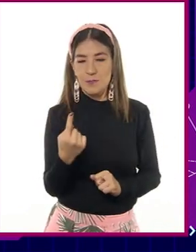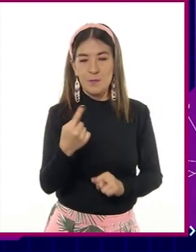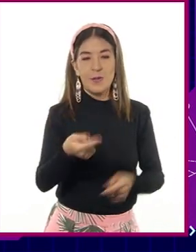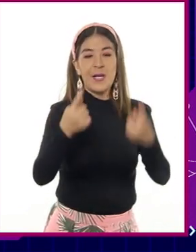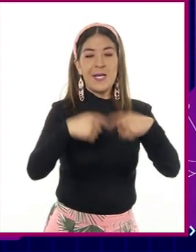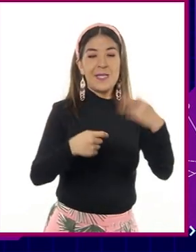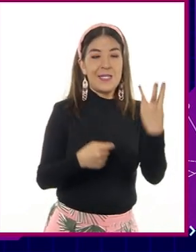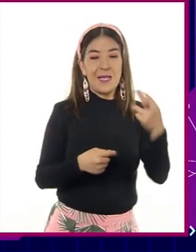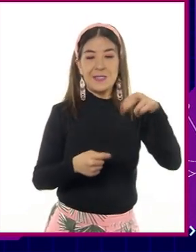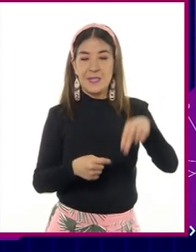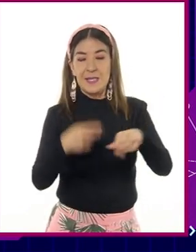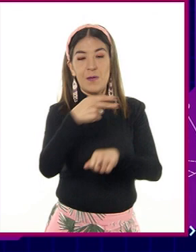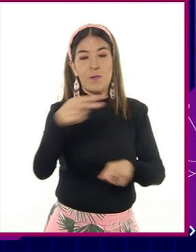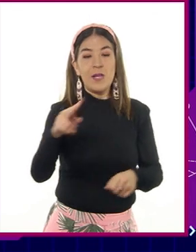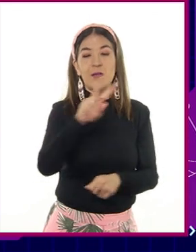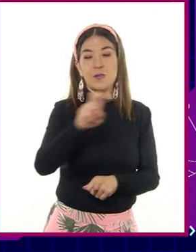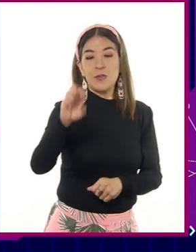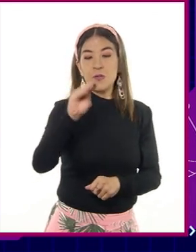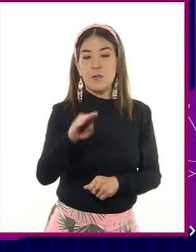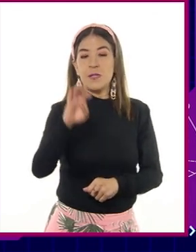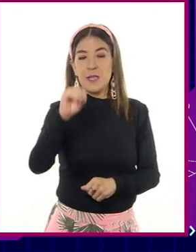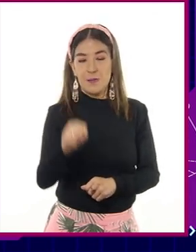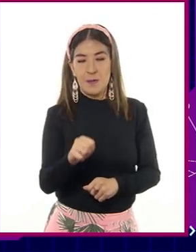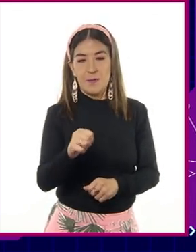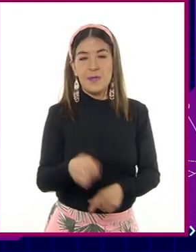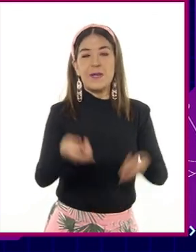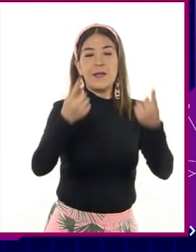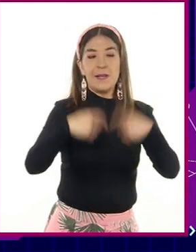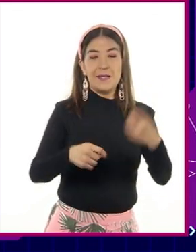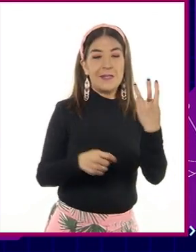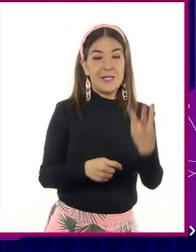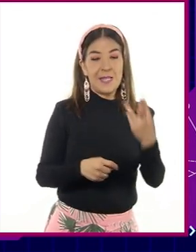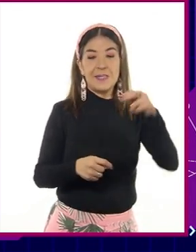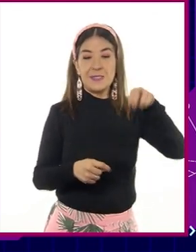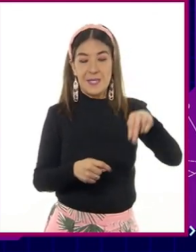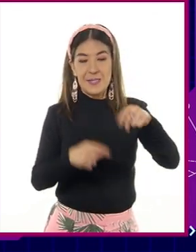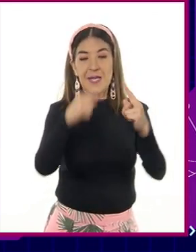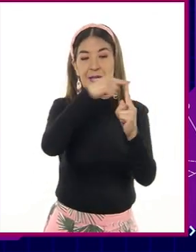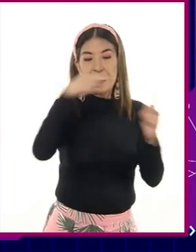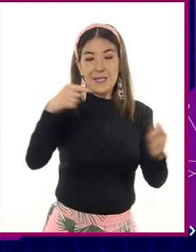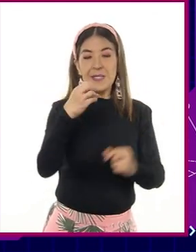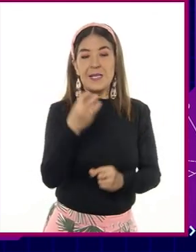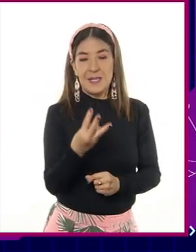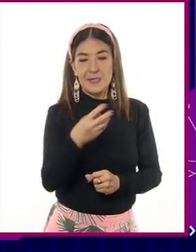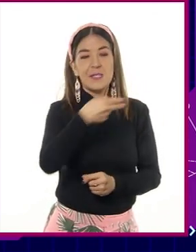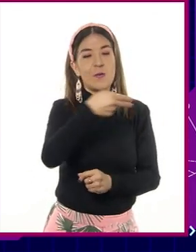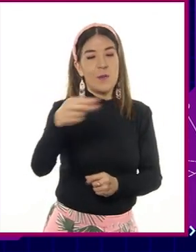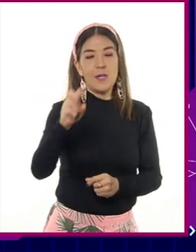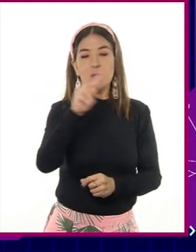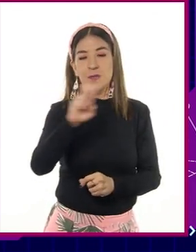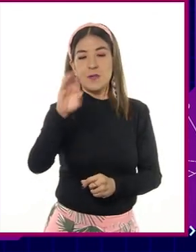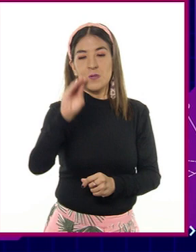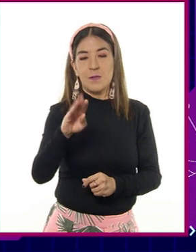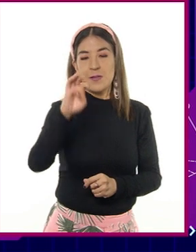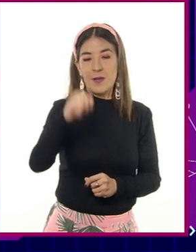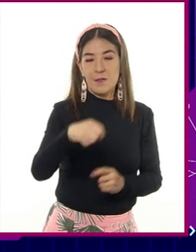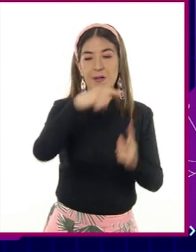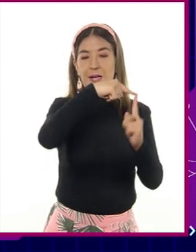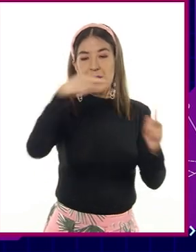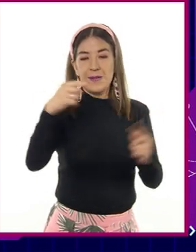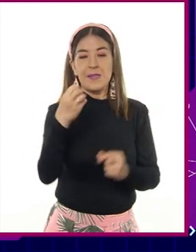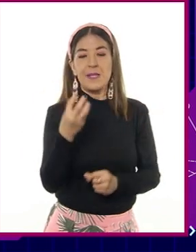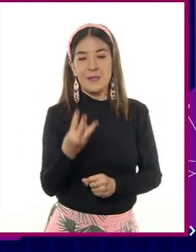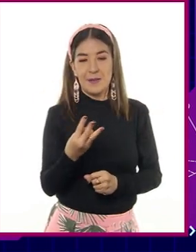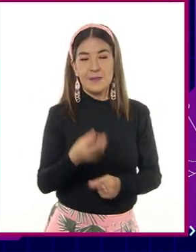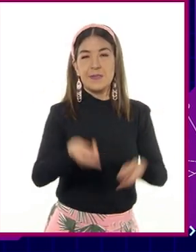3n igual a 299. 3n entre 3 igual a 299 entre